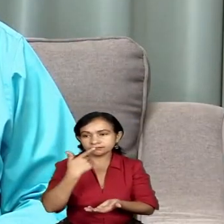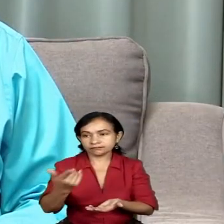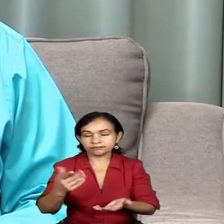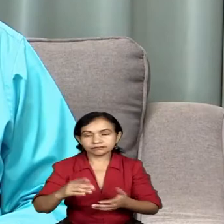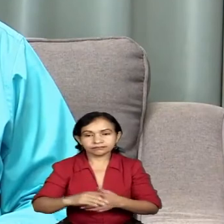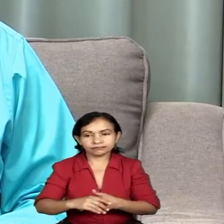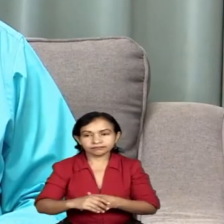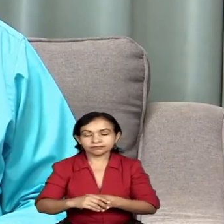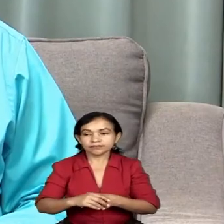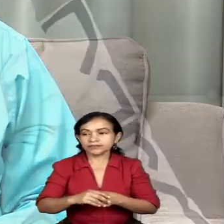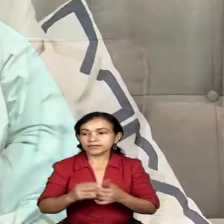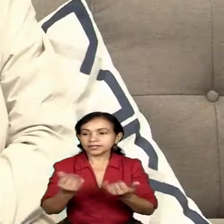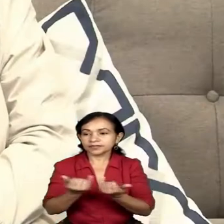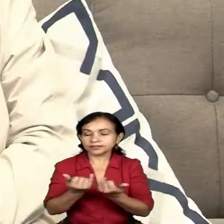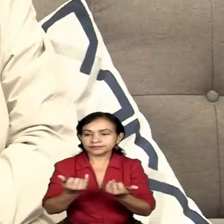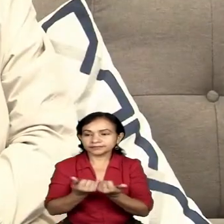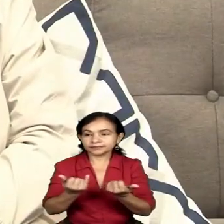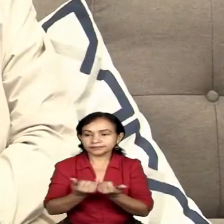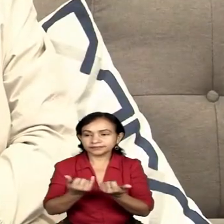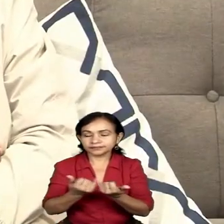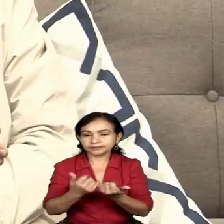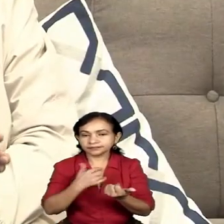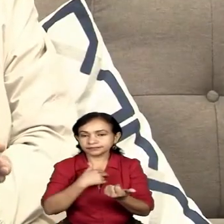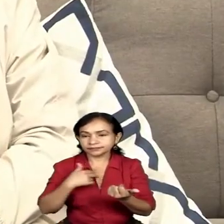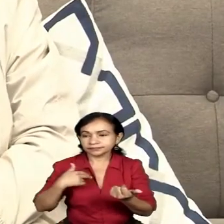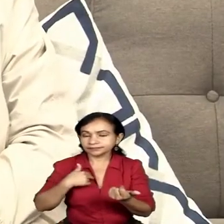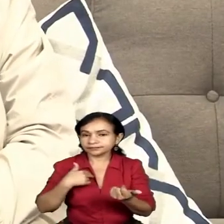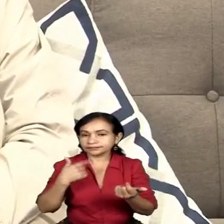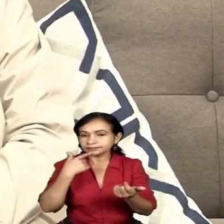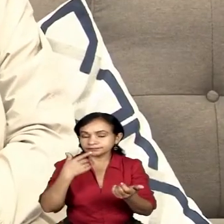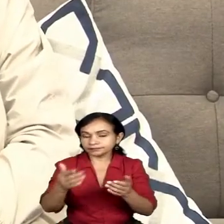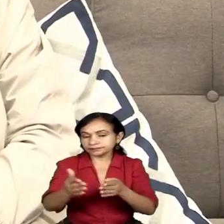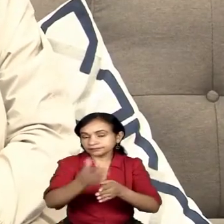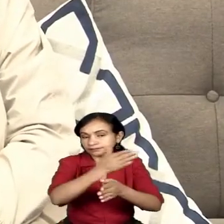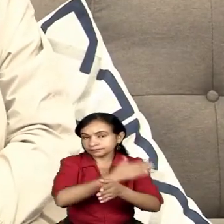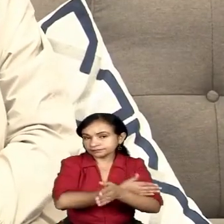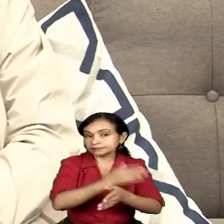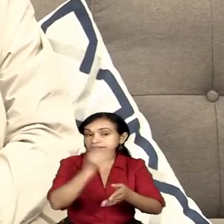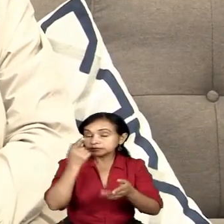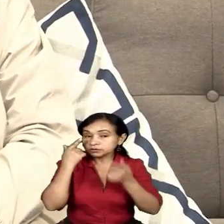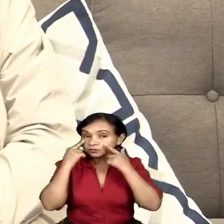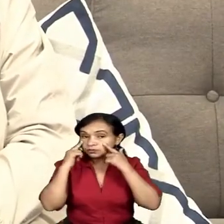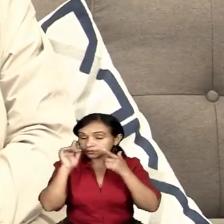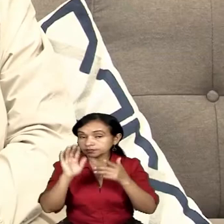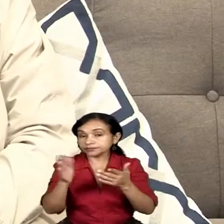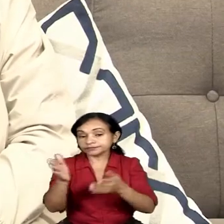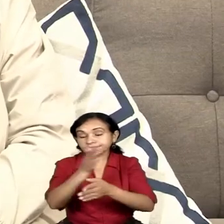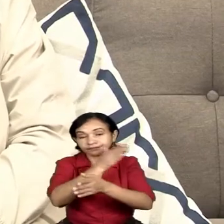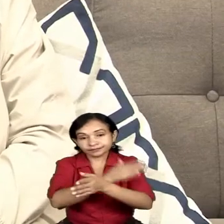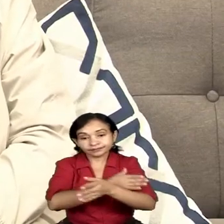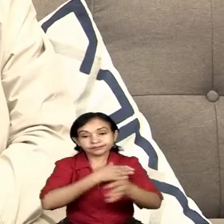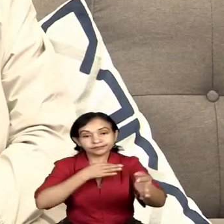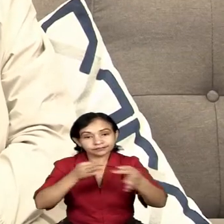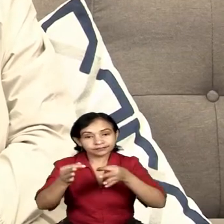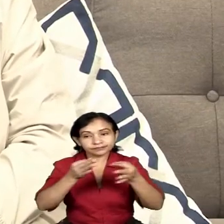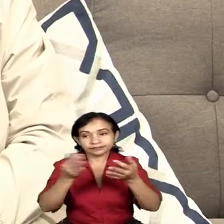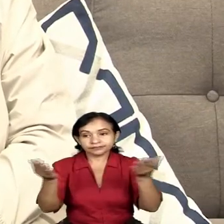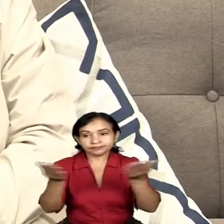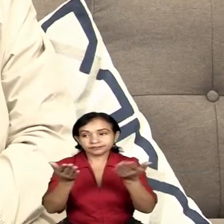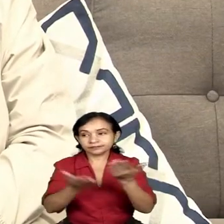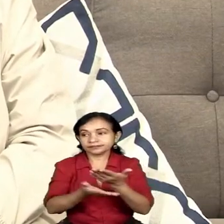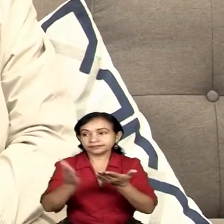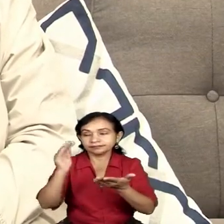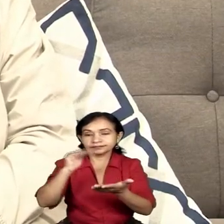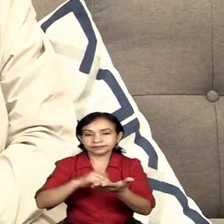En ciclo y siempre en advertido. Ciclo, es curioso en eso que plantea usted. Advertidos atrás. Es decir, ¿cómo se repite de que esas